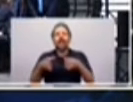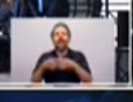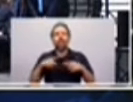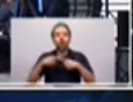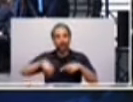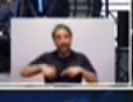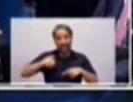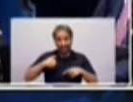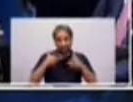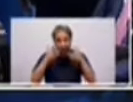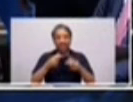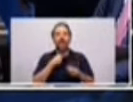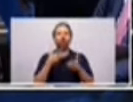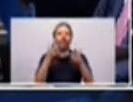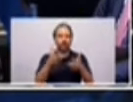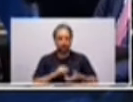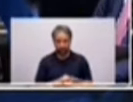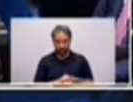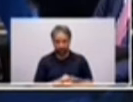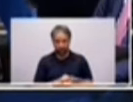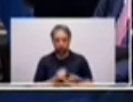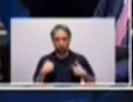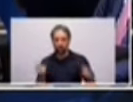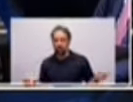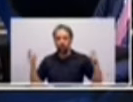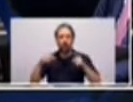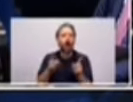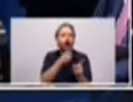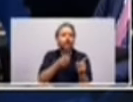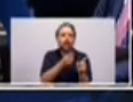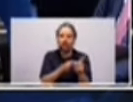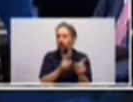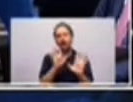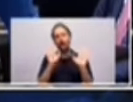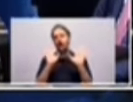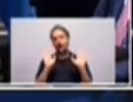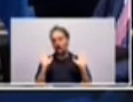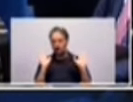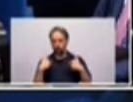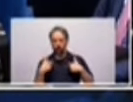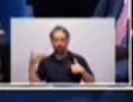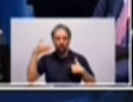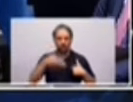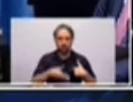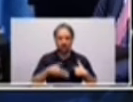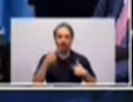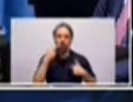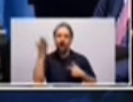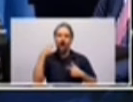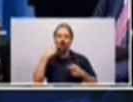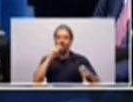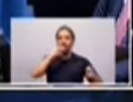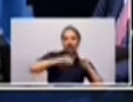¿no? Ese 20%, 18%, ¿lo pagaron también los sectores más